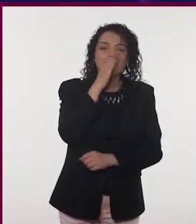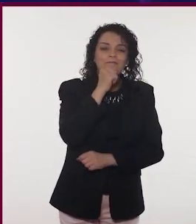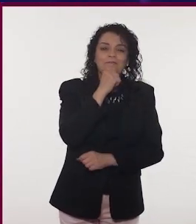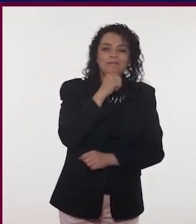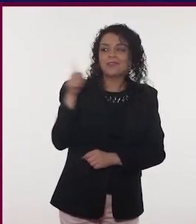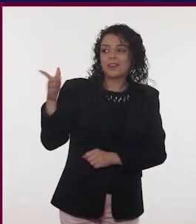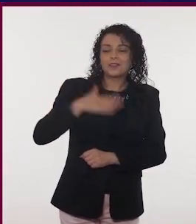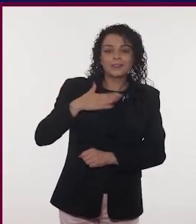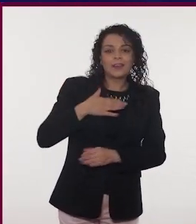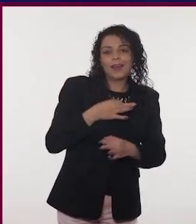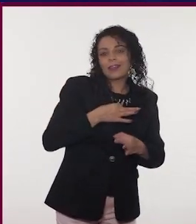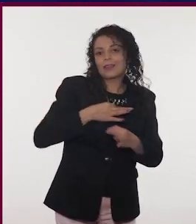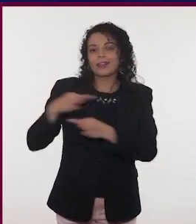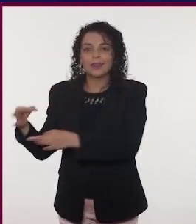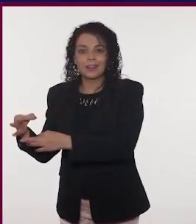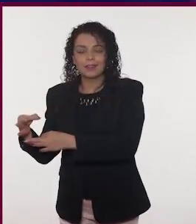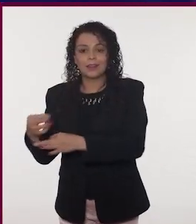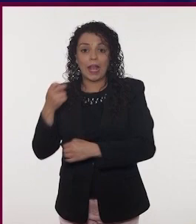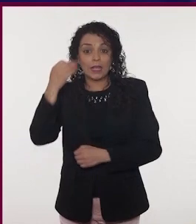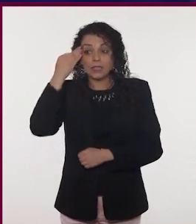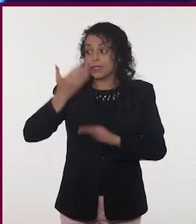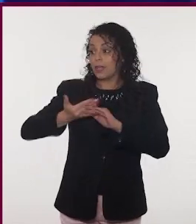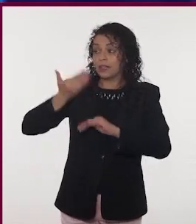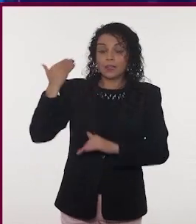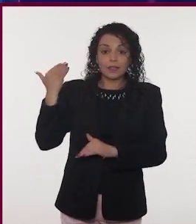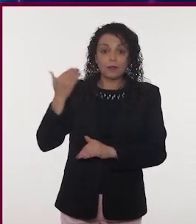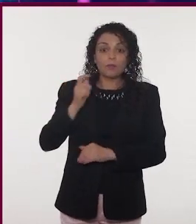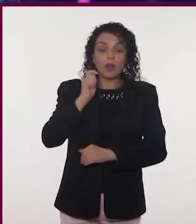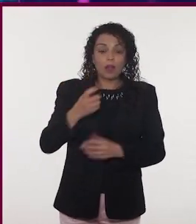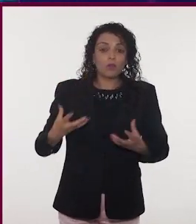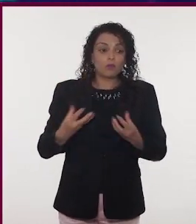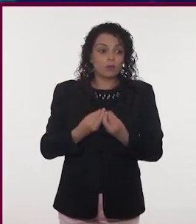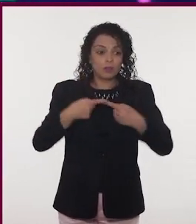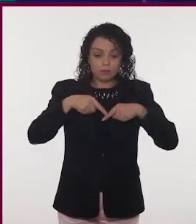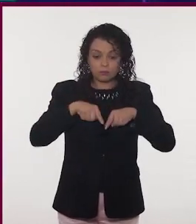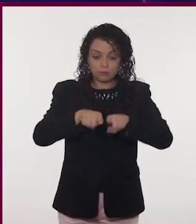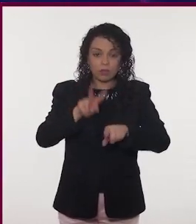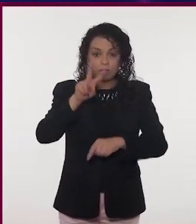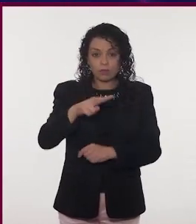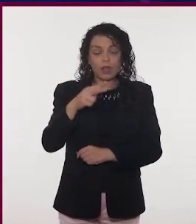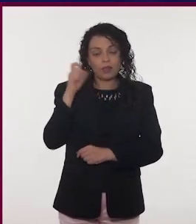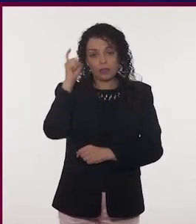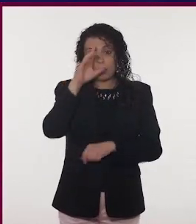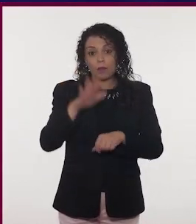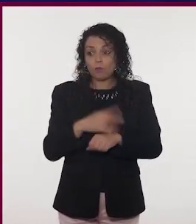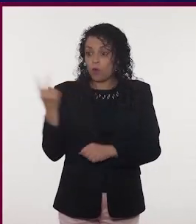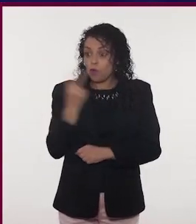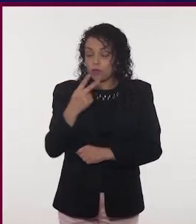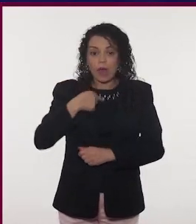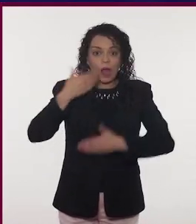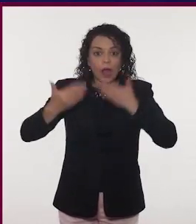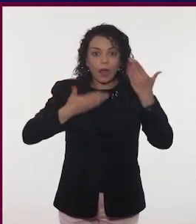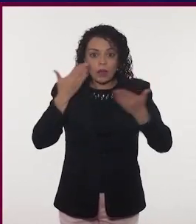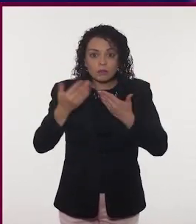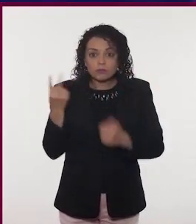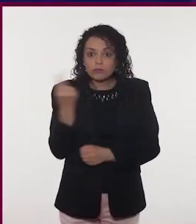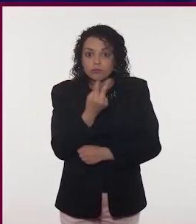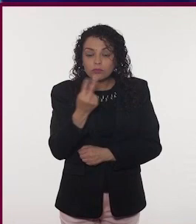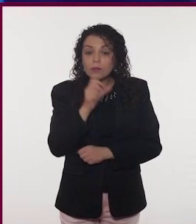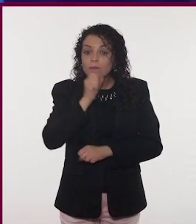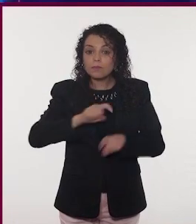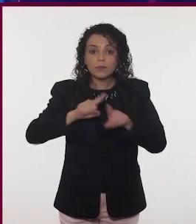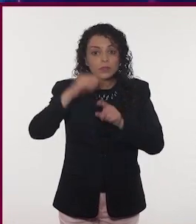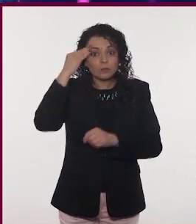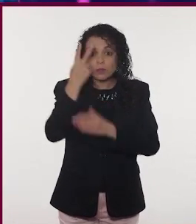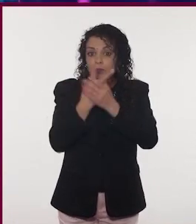Y es chistoso porque justo en esas épocas, paralelamente, bueno, pues era muy complicado porque yo estudié las dos carreras al mismo tiempo. Entonces yo básicamente de 7 a 3 de